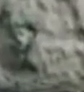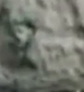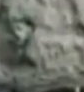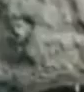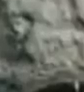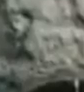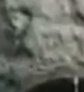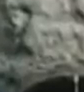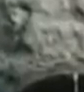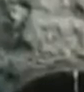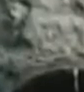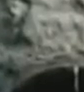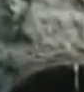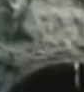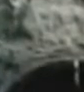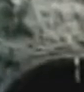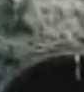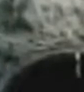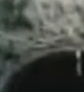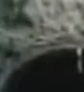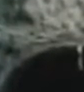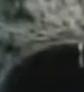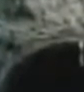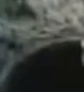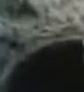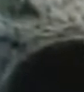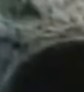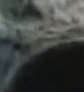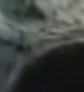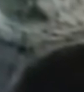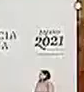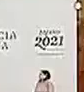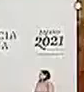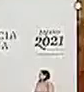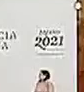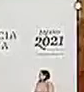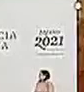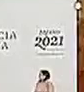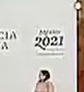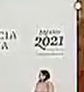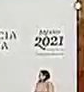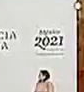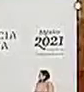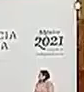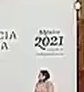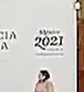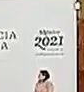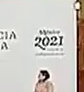2.700 empleos en total, beneficiando así a la población de la región sur del estado de Sinaloa.